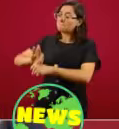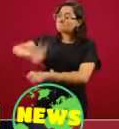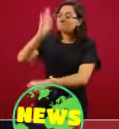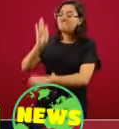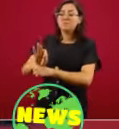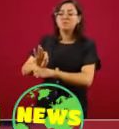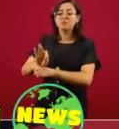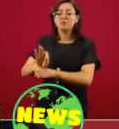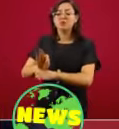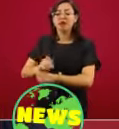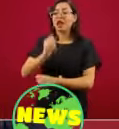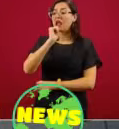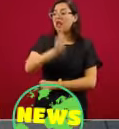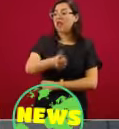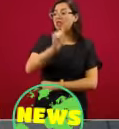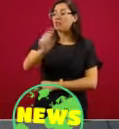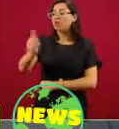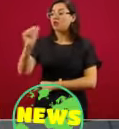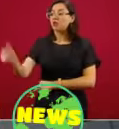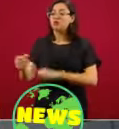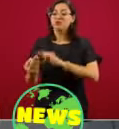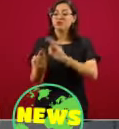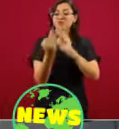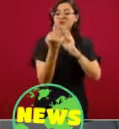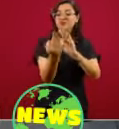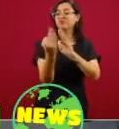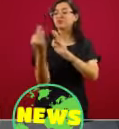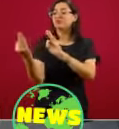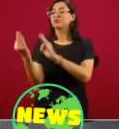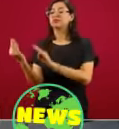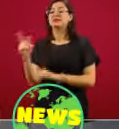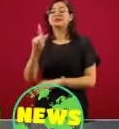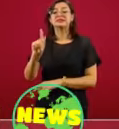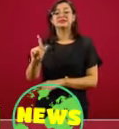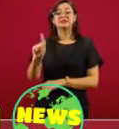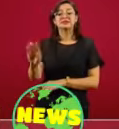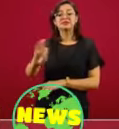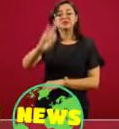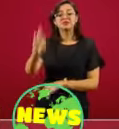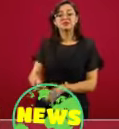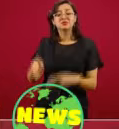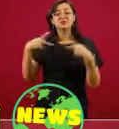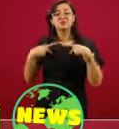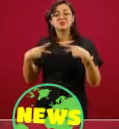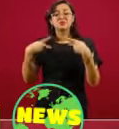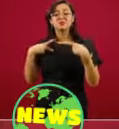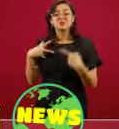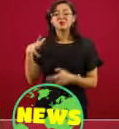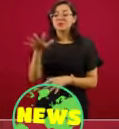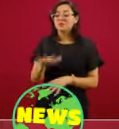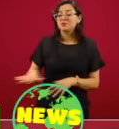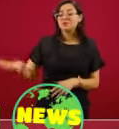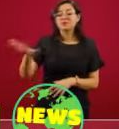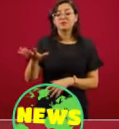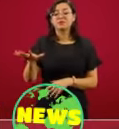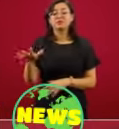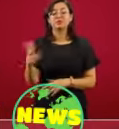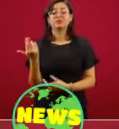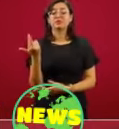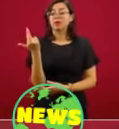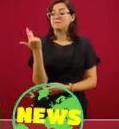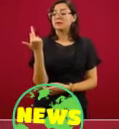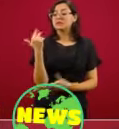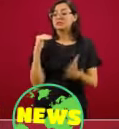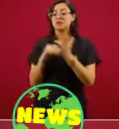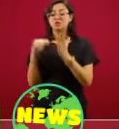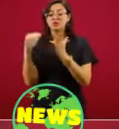de manera directa, el 70% de los mexicanos, que son 25 millones de hogares,